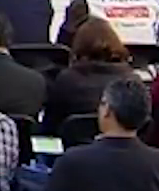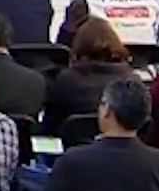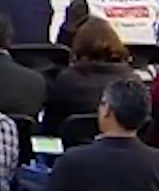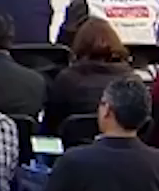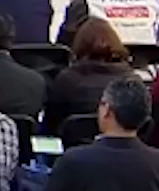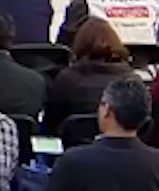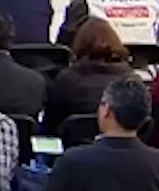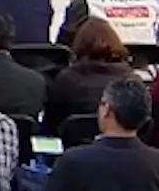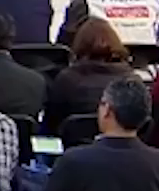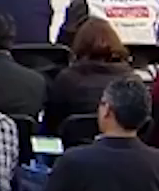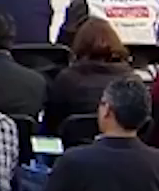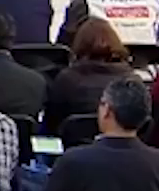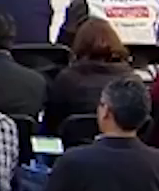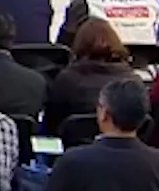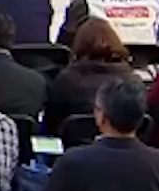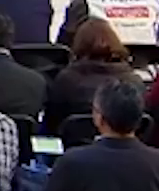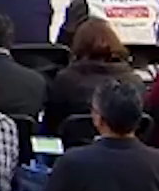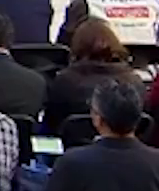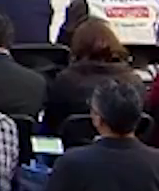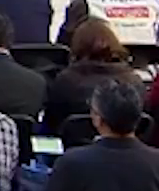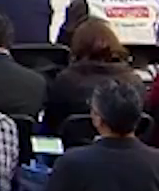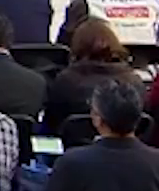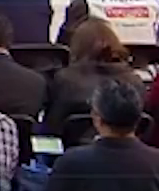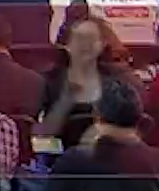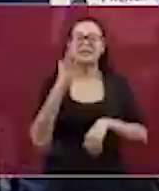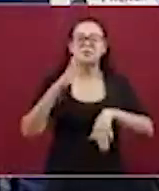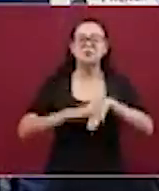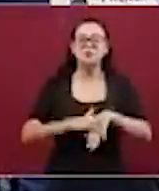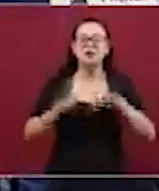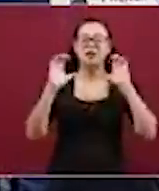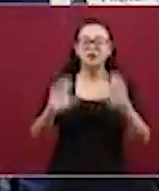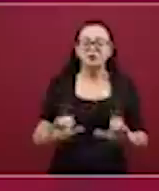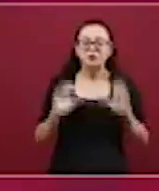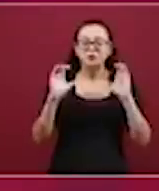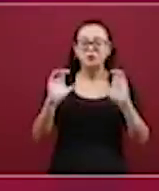un cuidado mayor